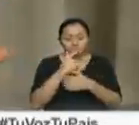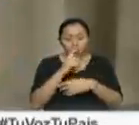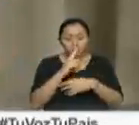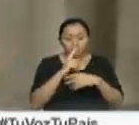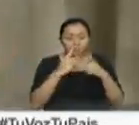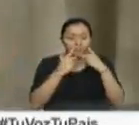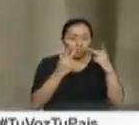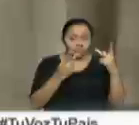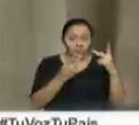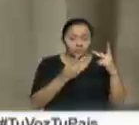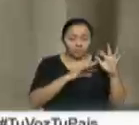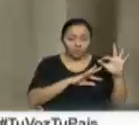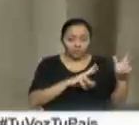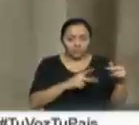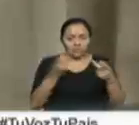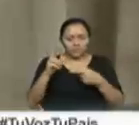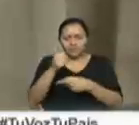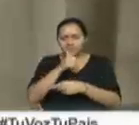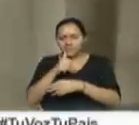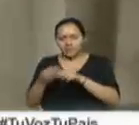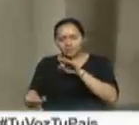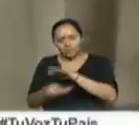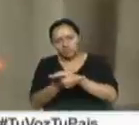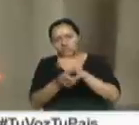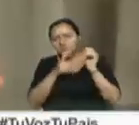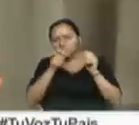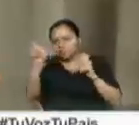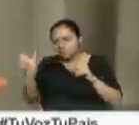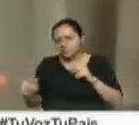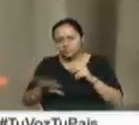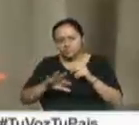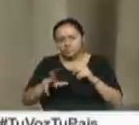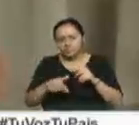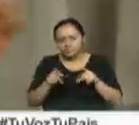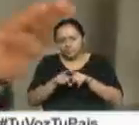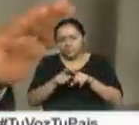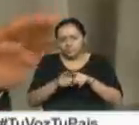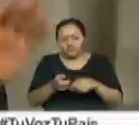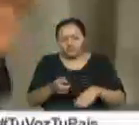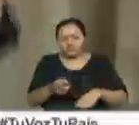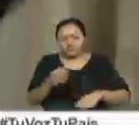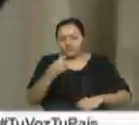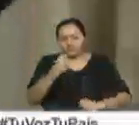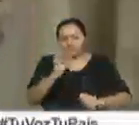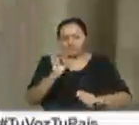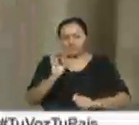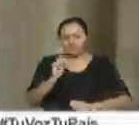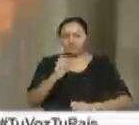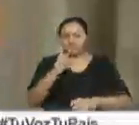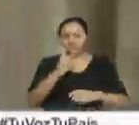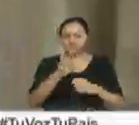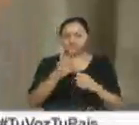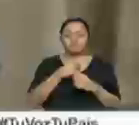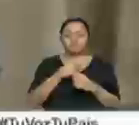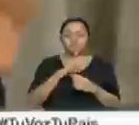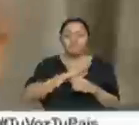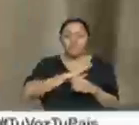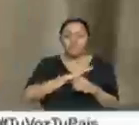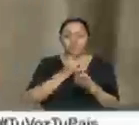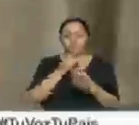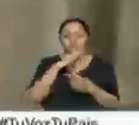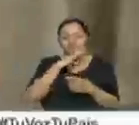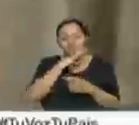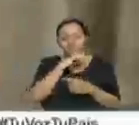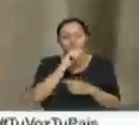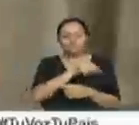corrupto, debe haber una persona privada, una empresa privada corrupta y corruptora. Sí. Eso no dice. Todo lo malo, lo sucio, está en la política y en el